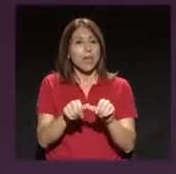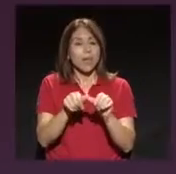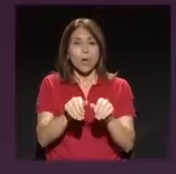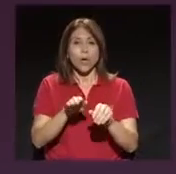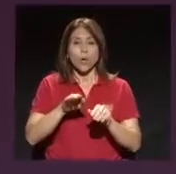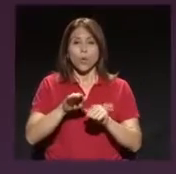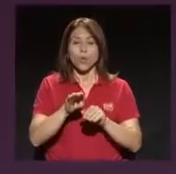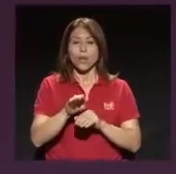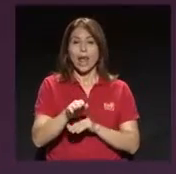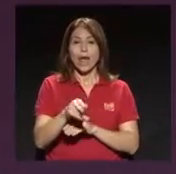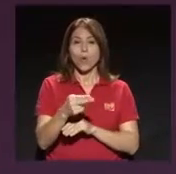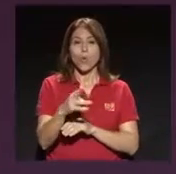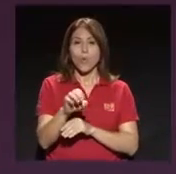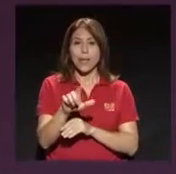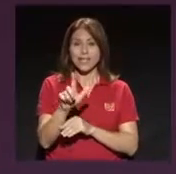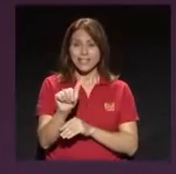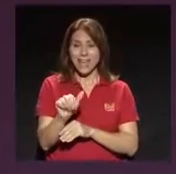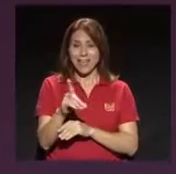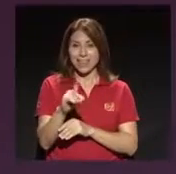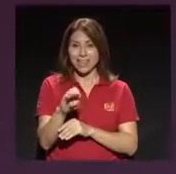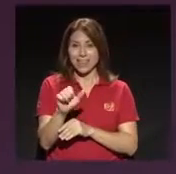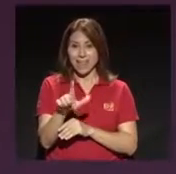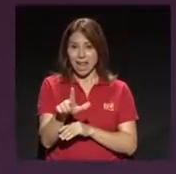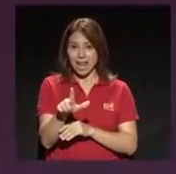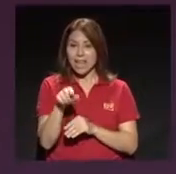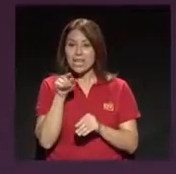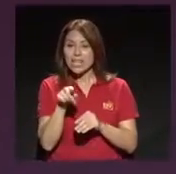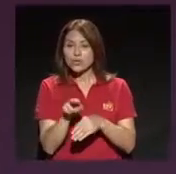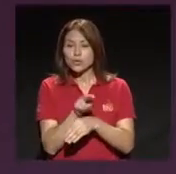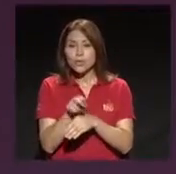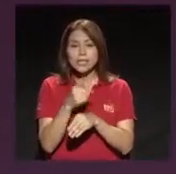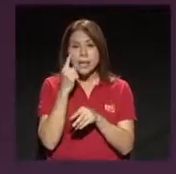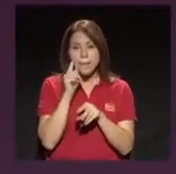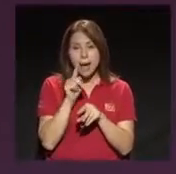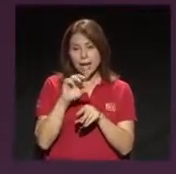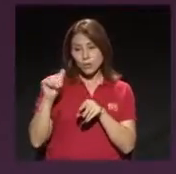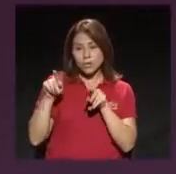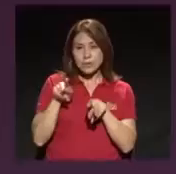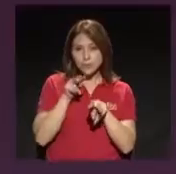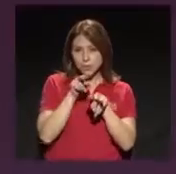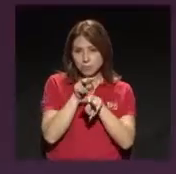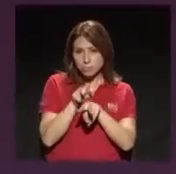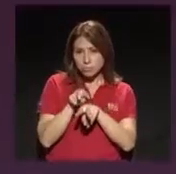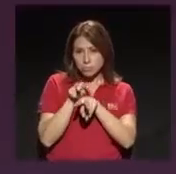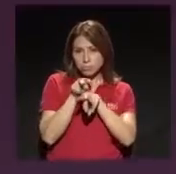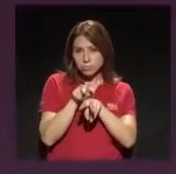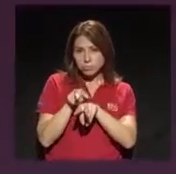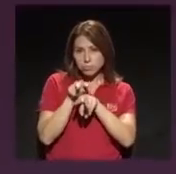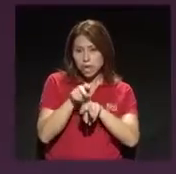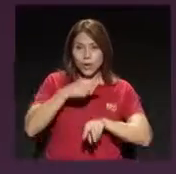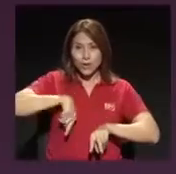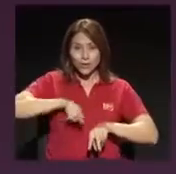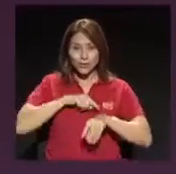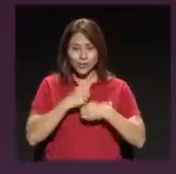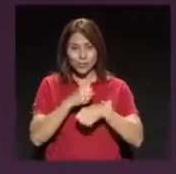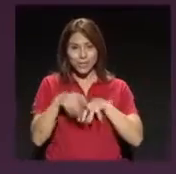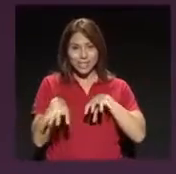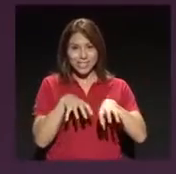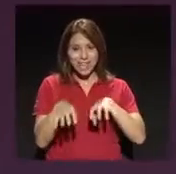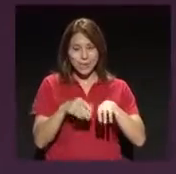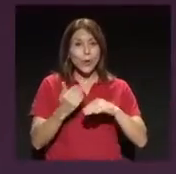la vigilancia, ¿verdad?, de las acciones que nosotros estamos haciendo y para posteriormente